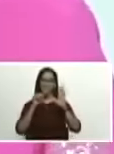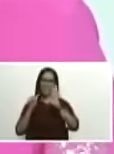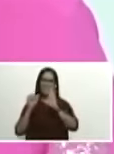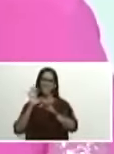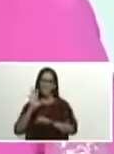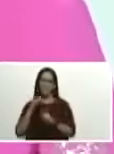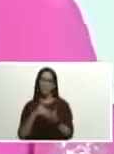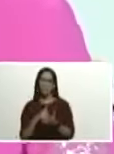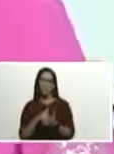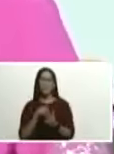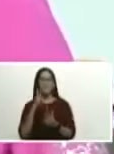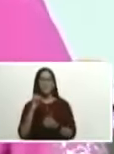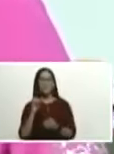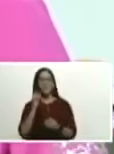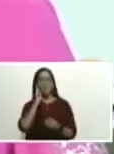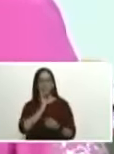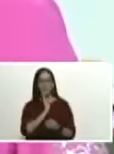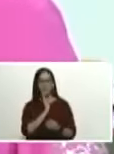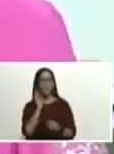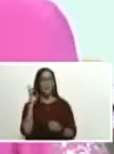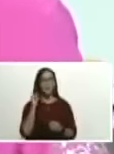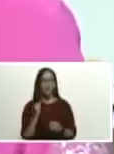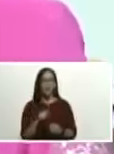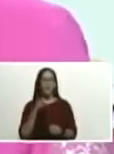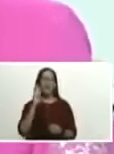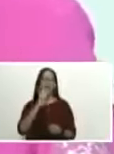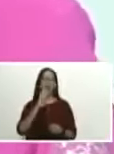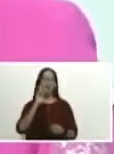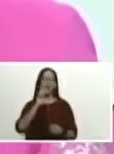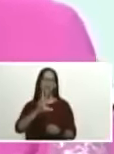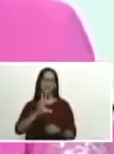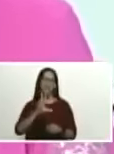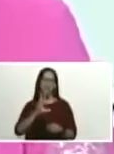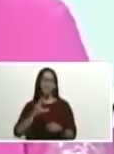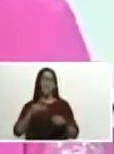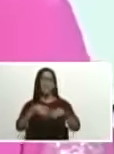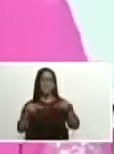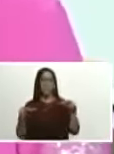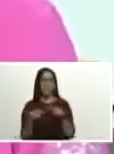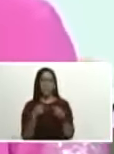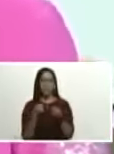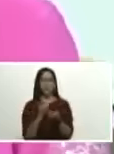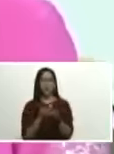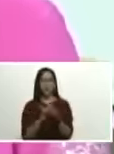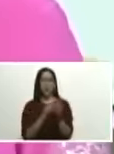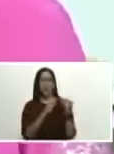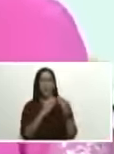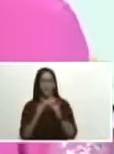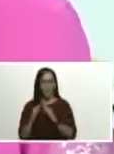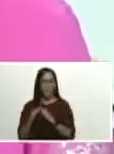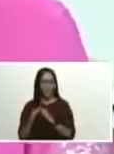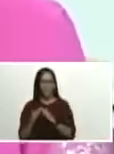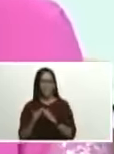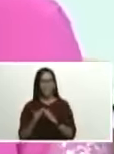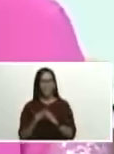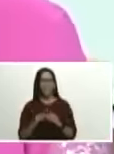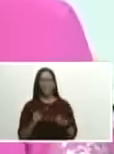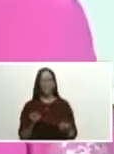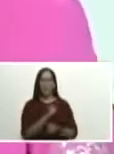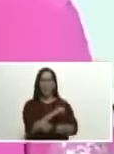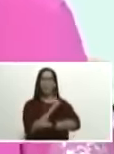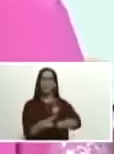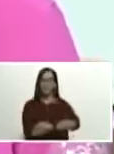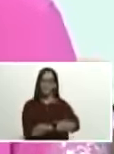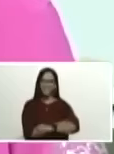348.665.020 bolívares para 43 circuitos económicos comunales, para